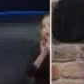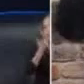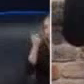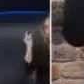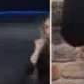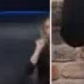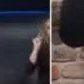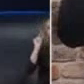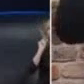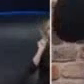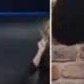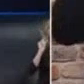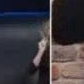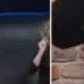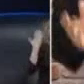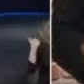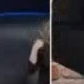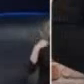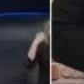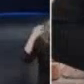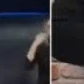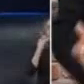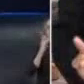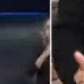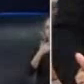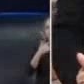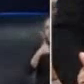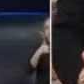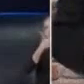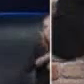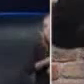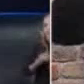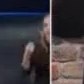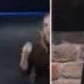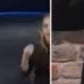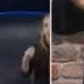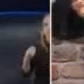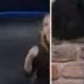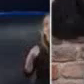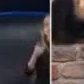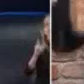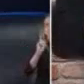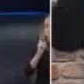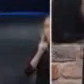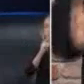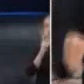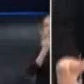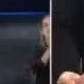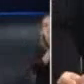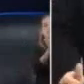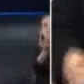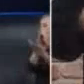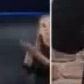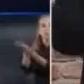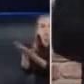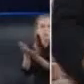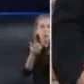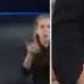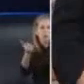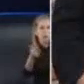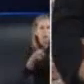normativa con todas las organizaciones sociales choca evidentemente que choca logrado reitero unificar a todos en un solo lugar lo